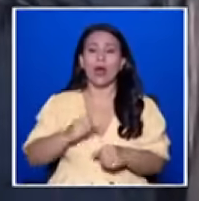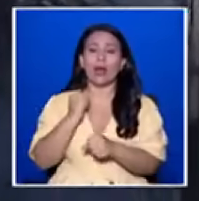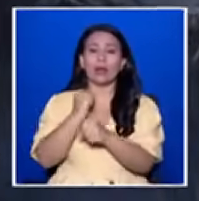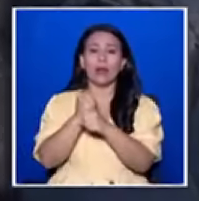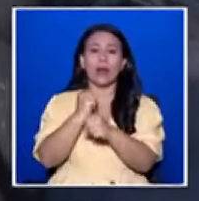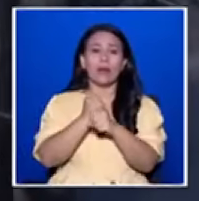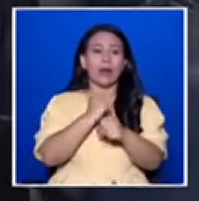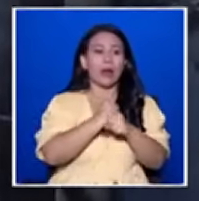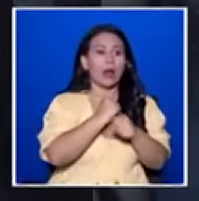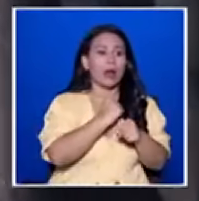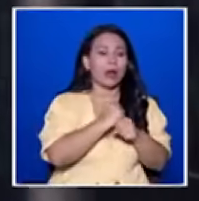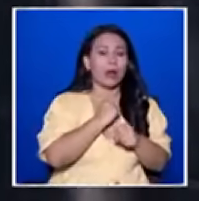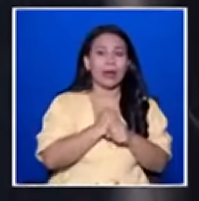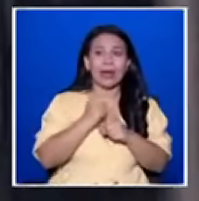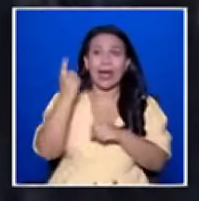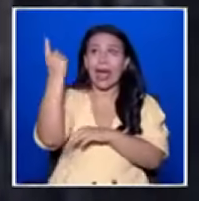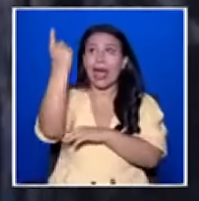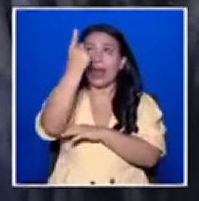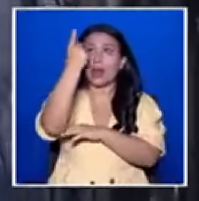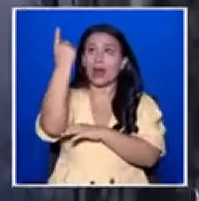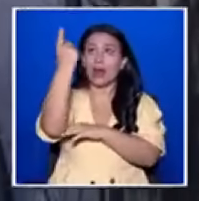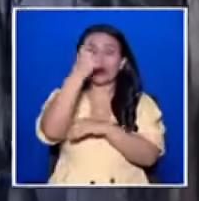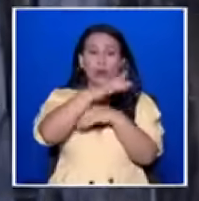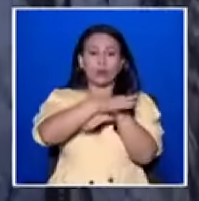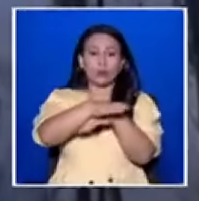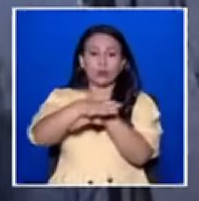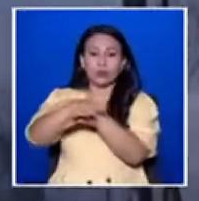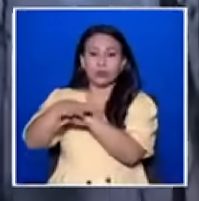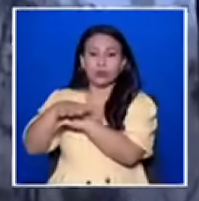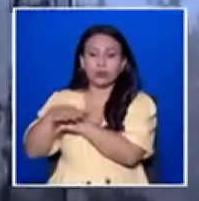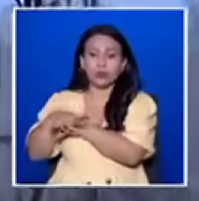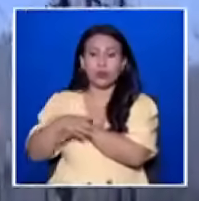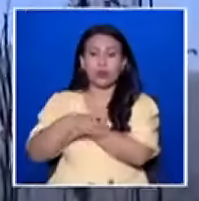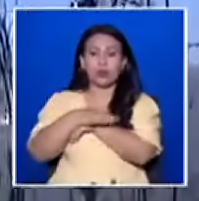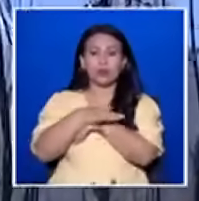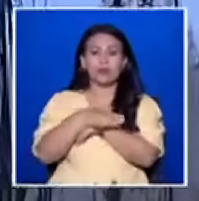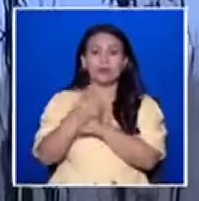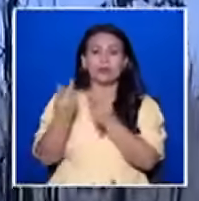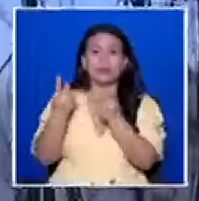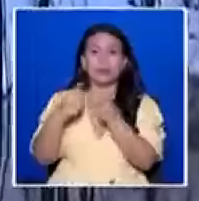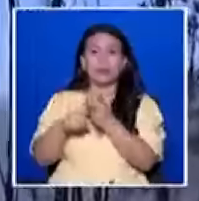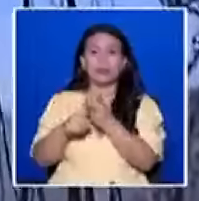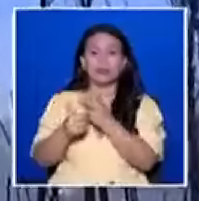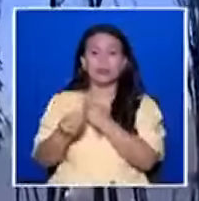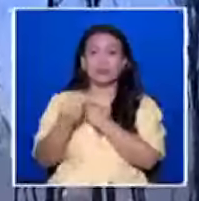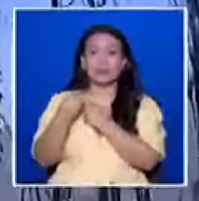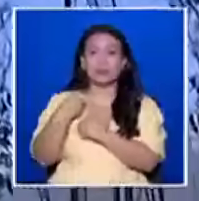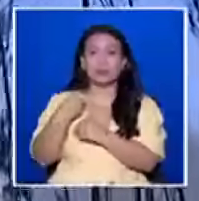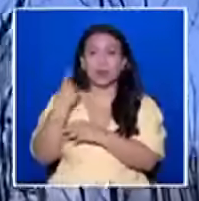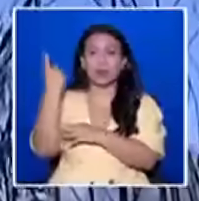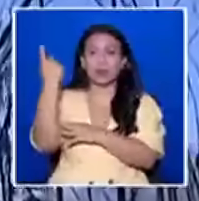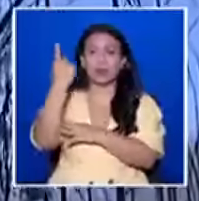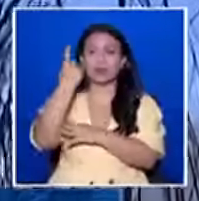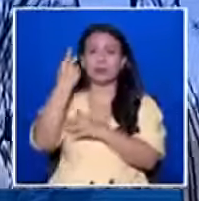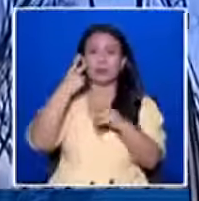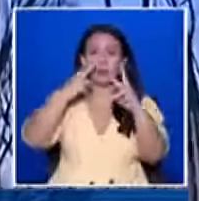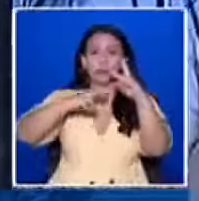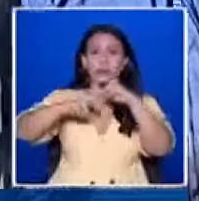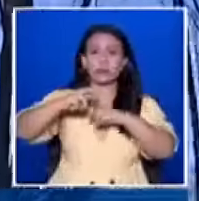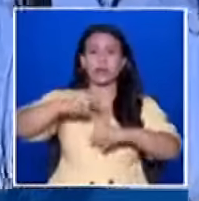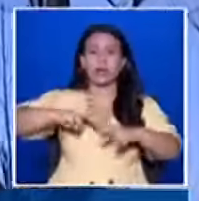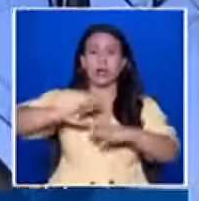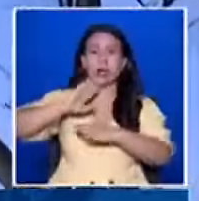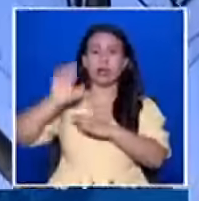Trabaja el helicóptero del Cuerpo de Bomberos con el Bambi Bucket haciendo una referencia y un sobrevuelo para analizar la